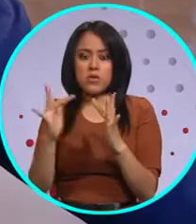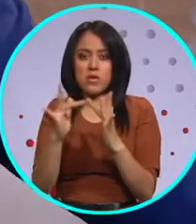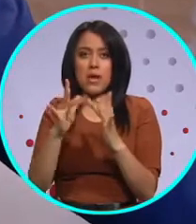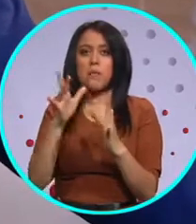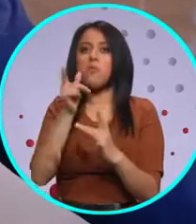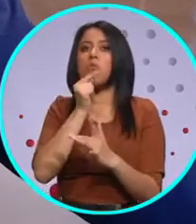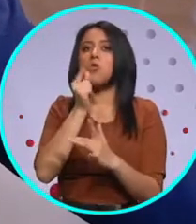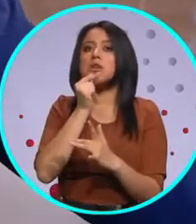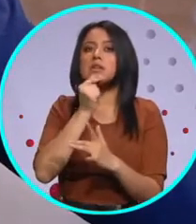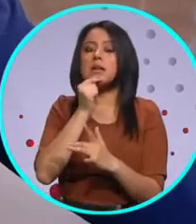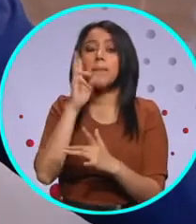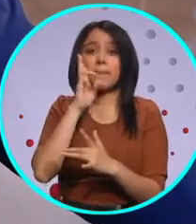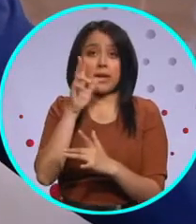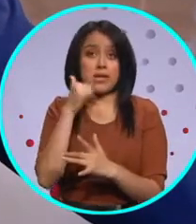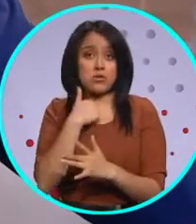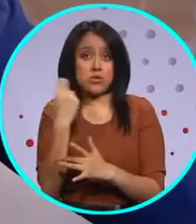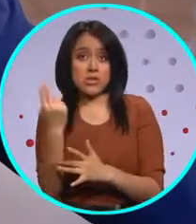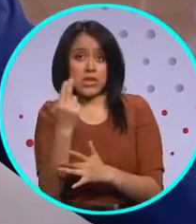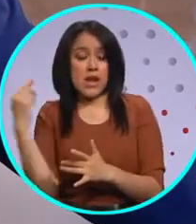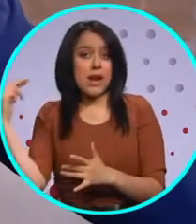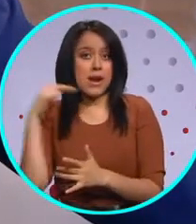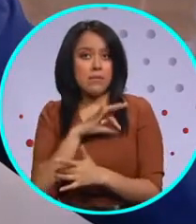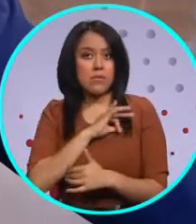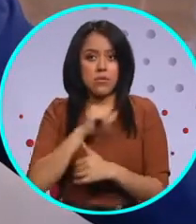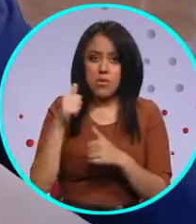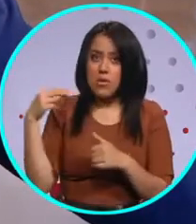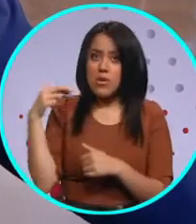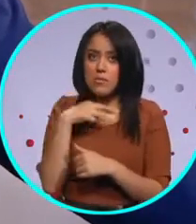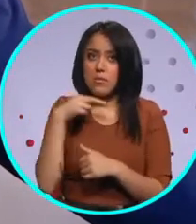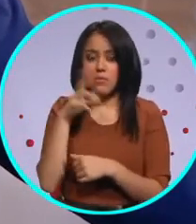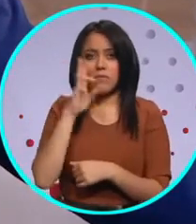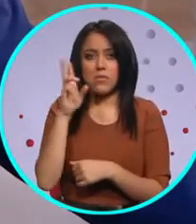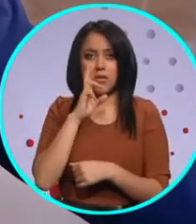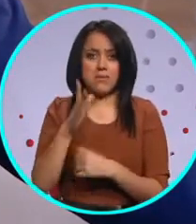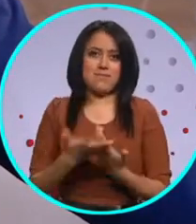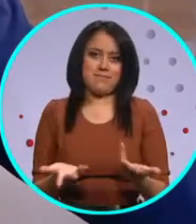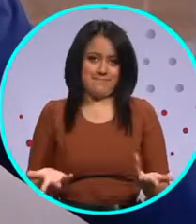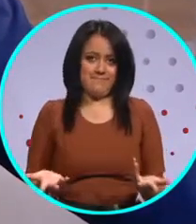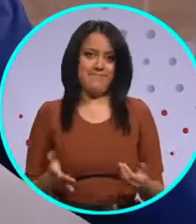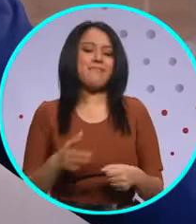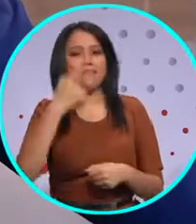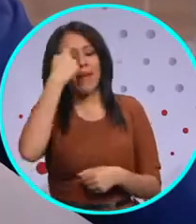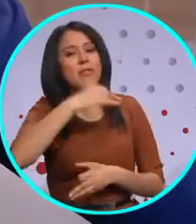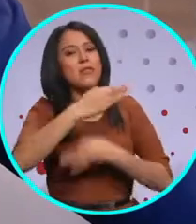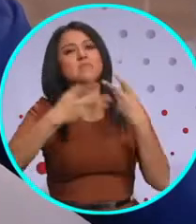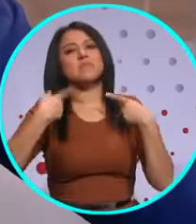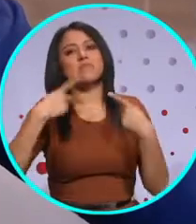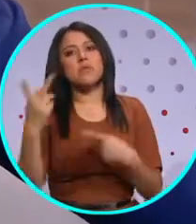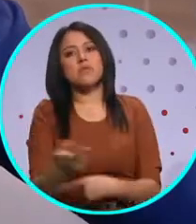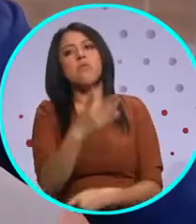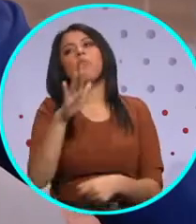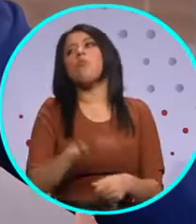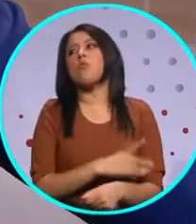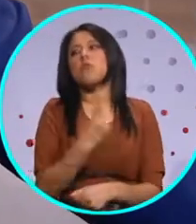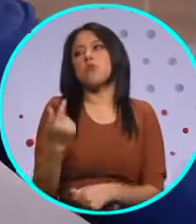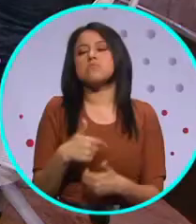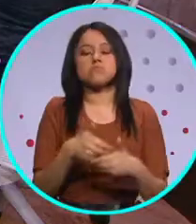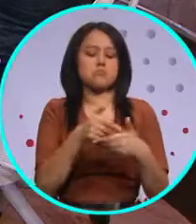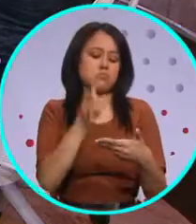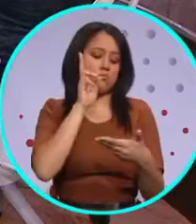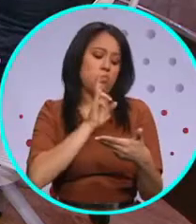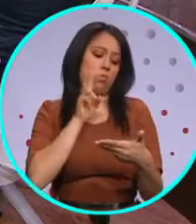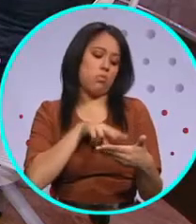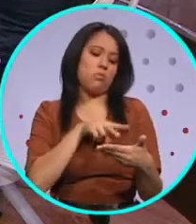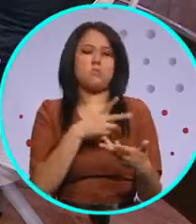y si alguien lo requiere ellos tiene que estar monitoreando su celular contestación dada para aquellos que porque los policías ven su celular